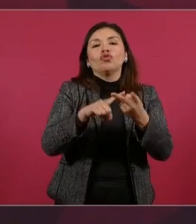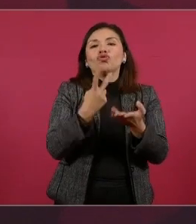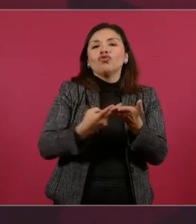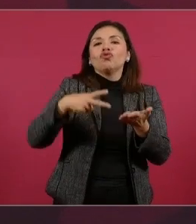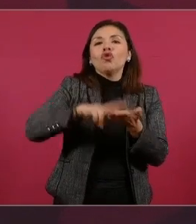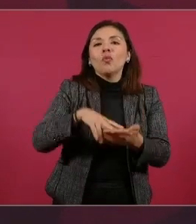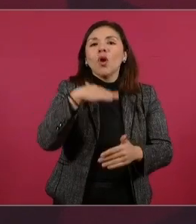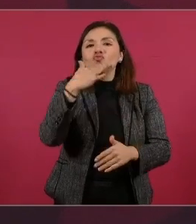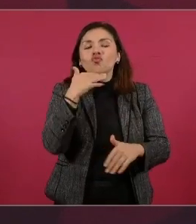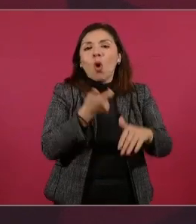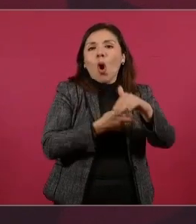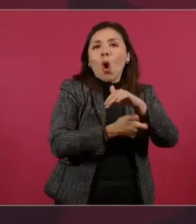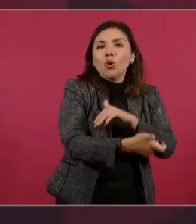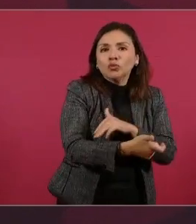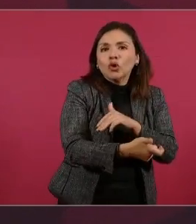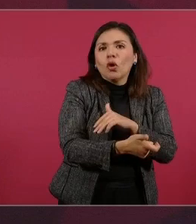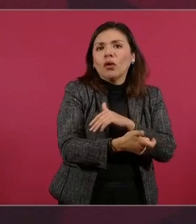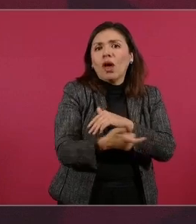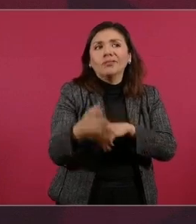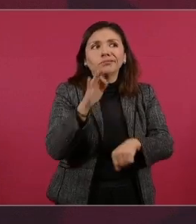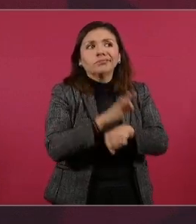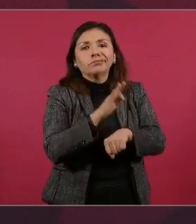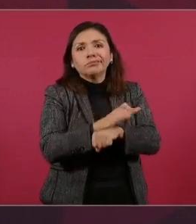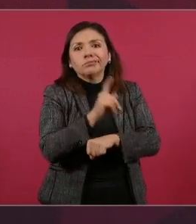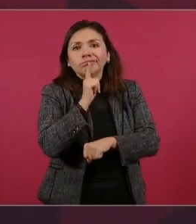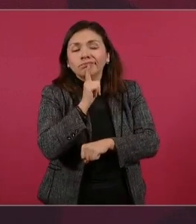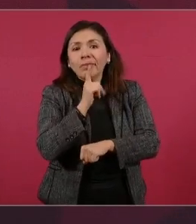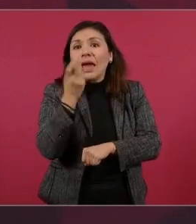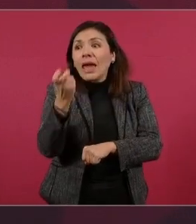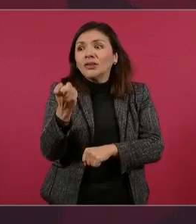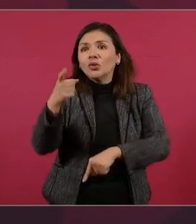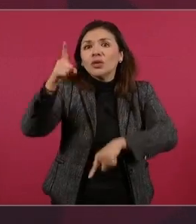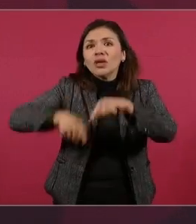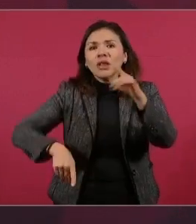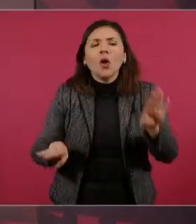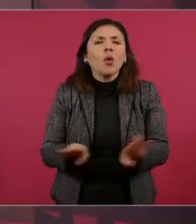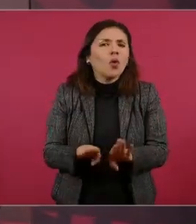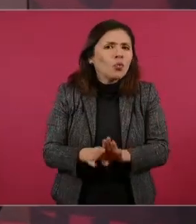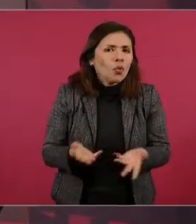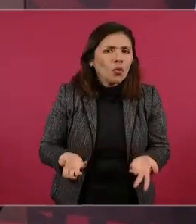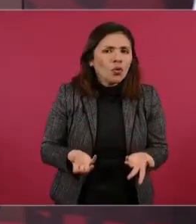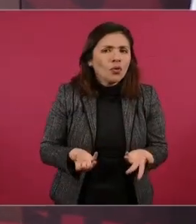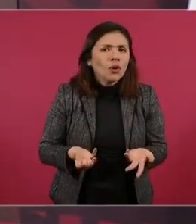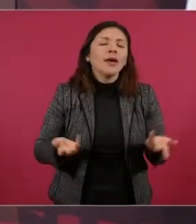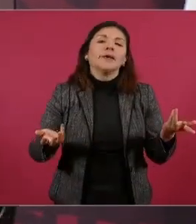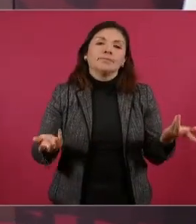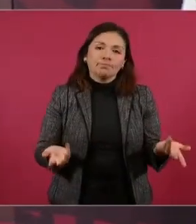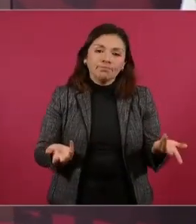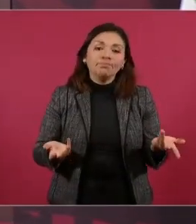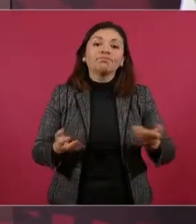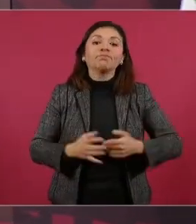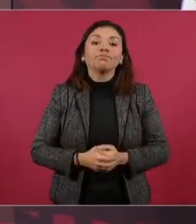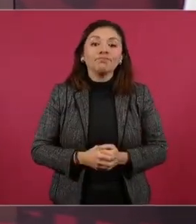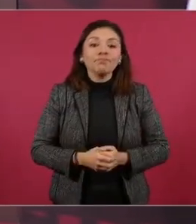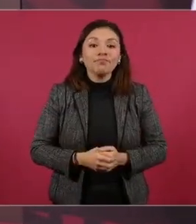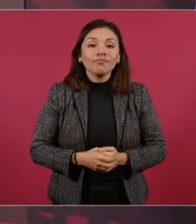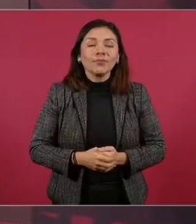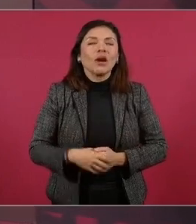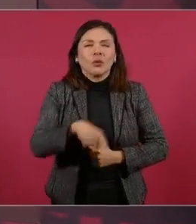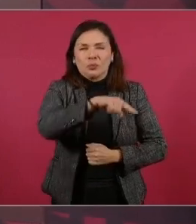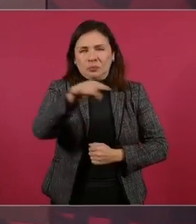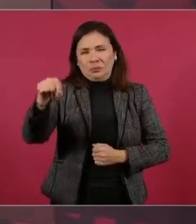corrupción Entonces cómo mejoramos eso Ah porque